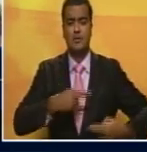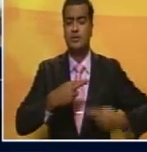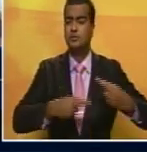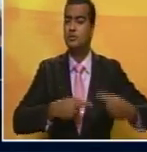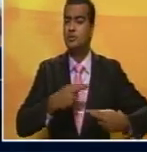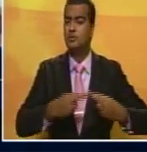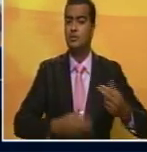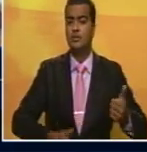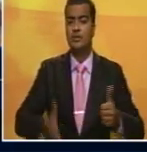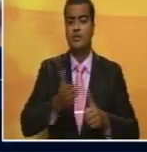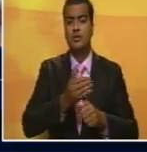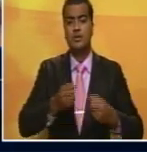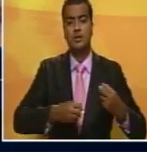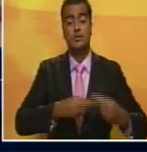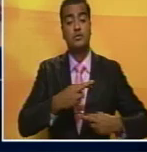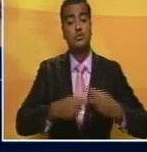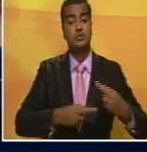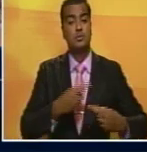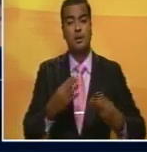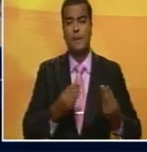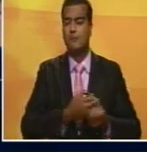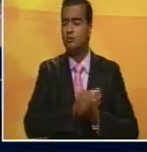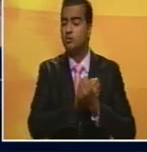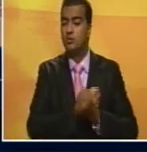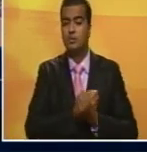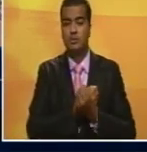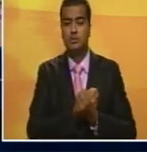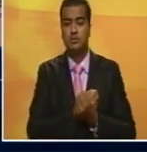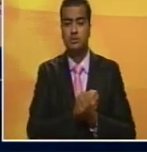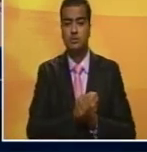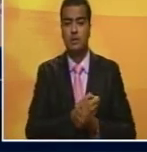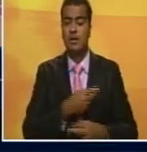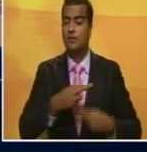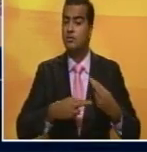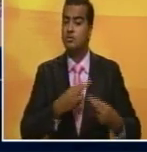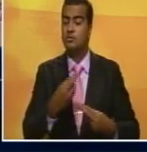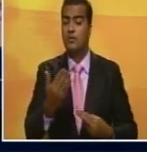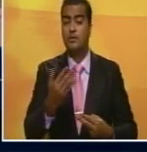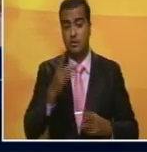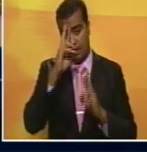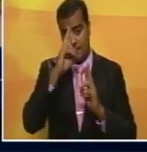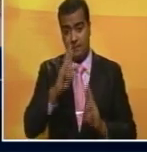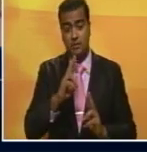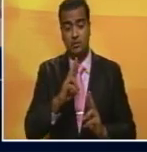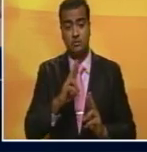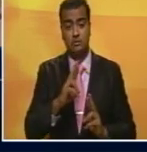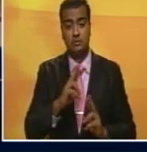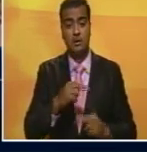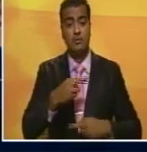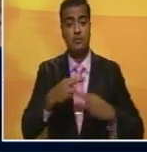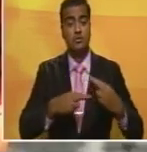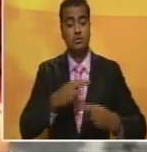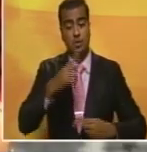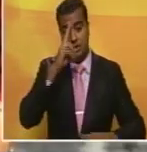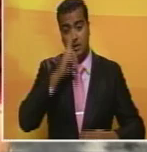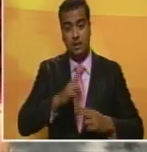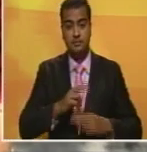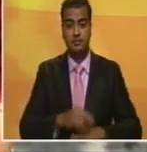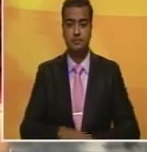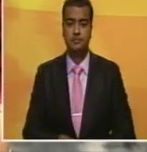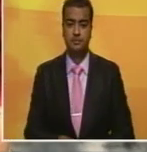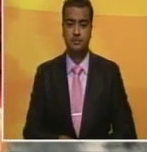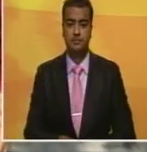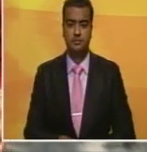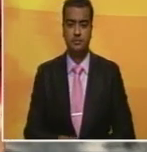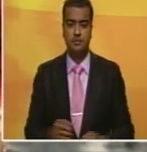revolución. Llegó la revolución, pero con mucho amor. Llegó la revolución con respeto, llegó la revolución con honestidad. En